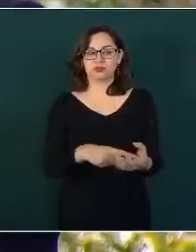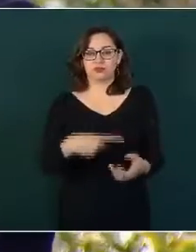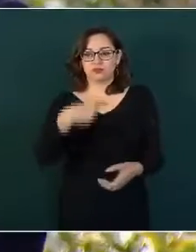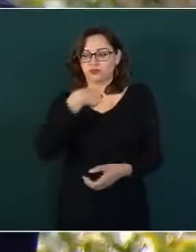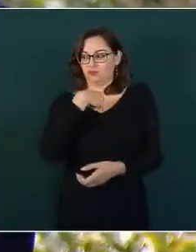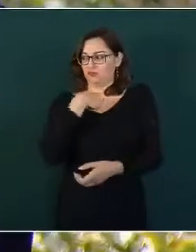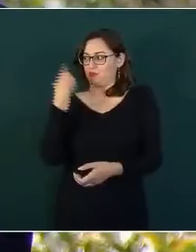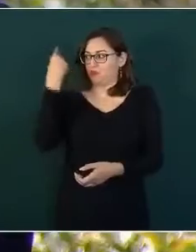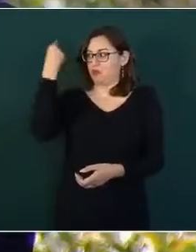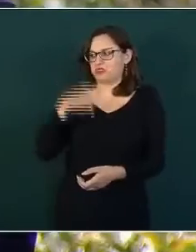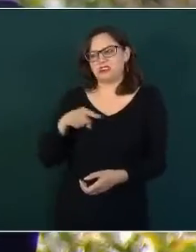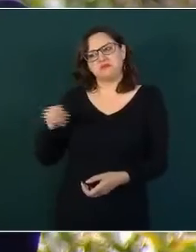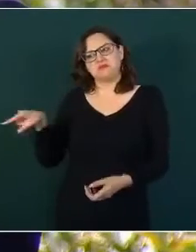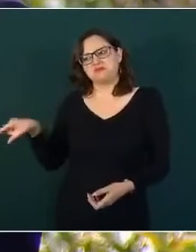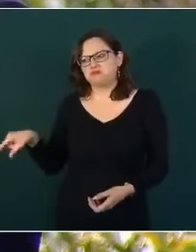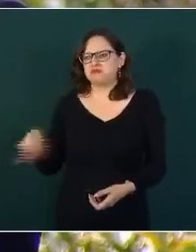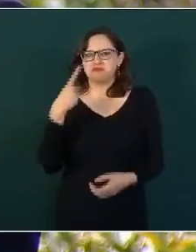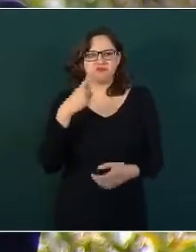a nadie.